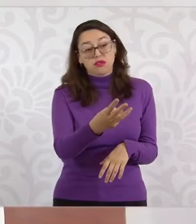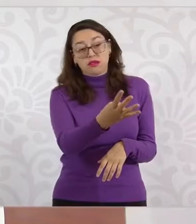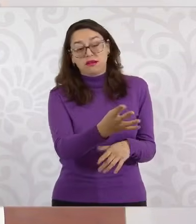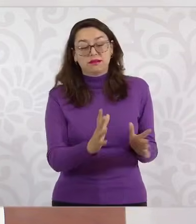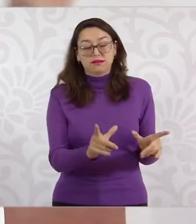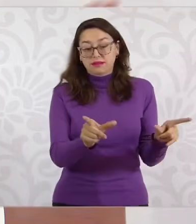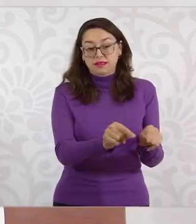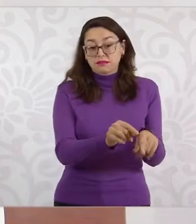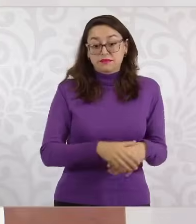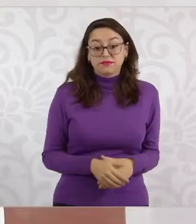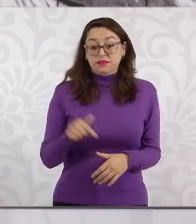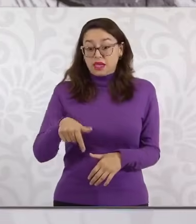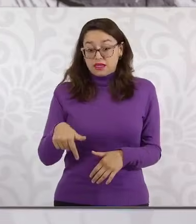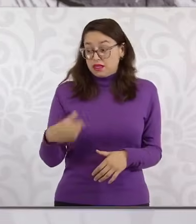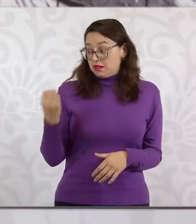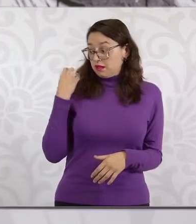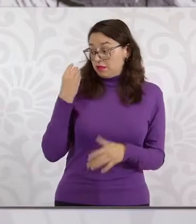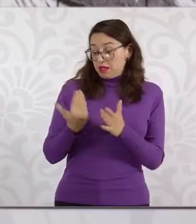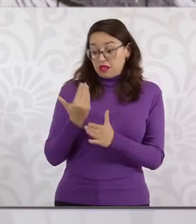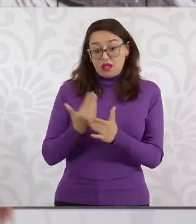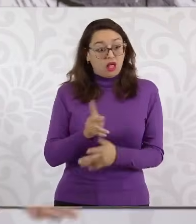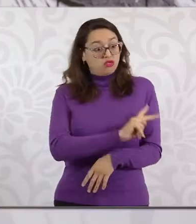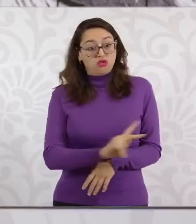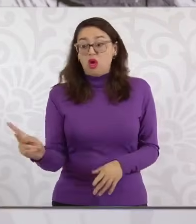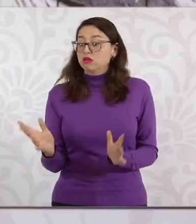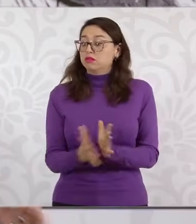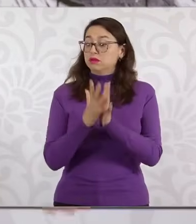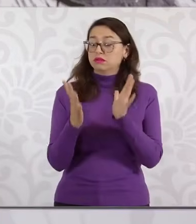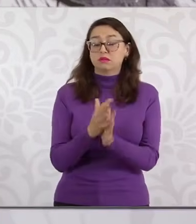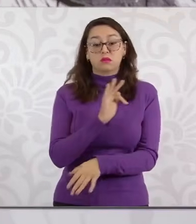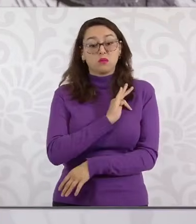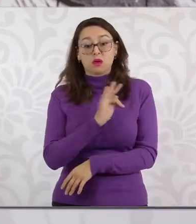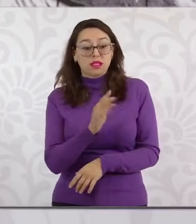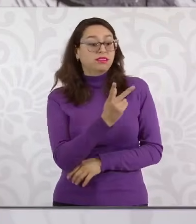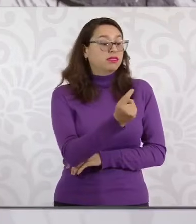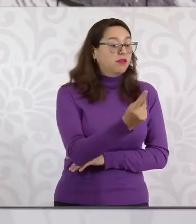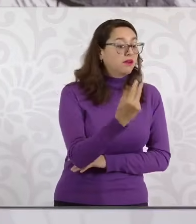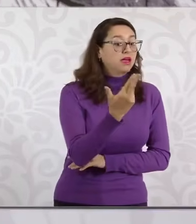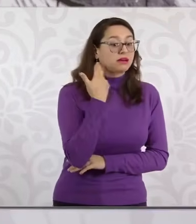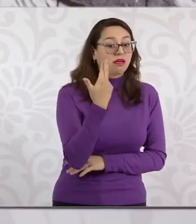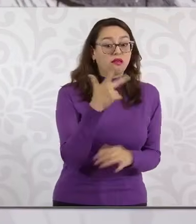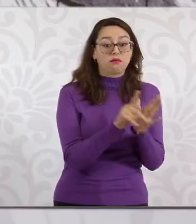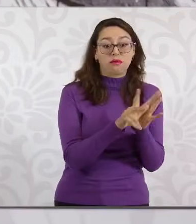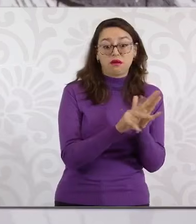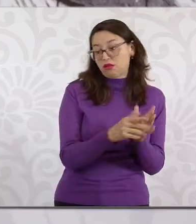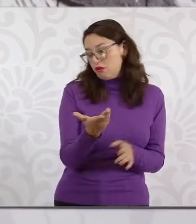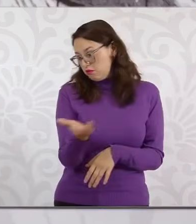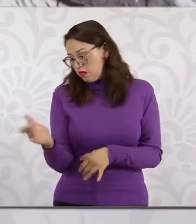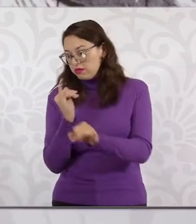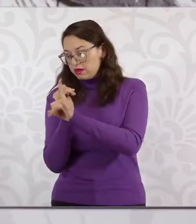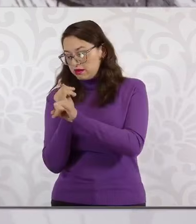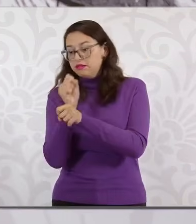Aquí en la mañanera están todos presentes, las televisoras, los radios, y ustedes son testigos de que le doy la palabra